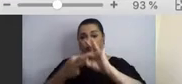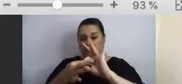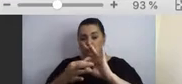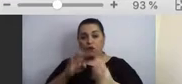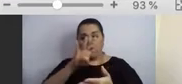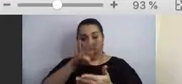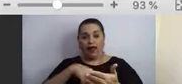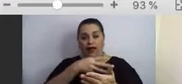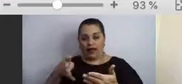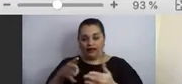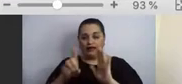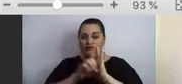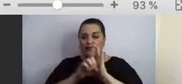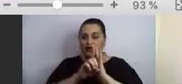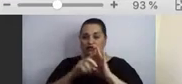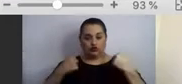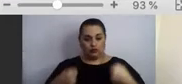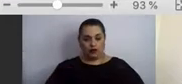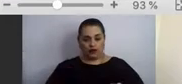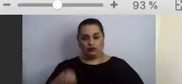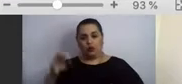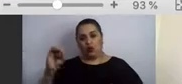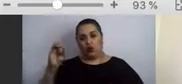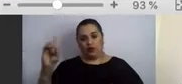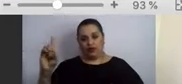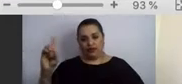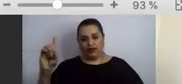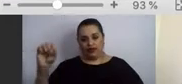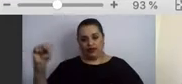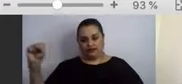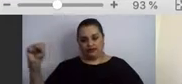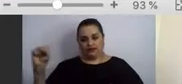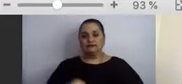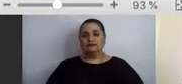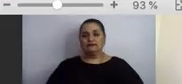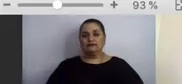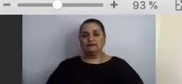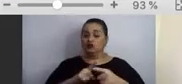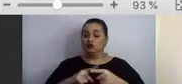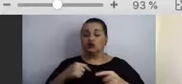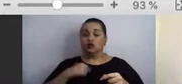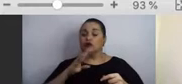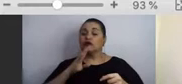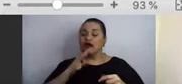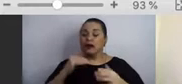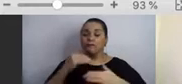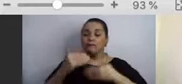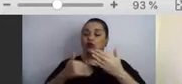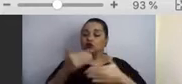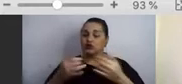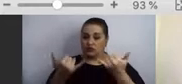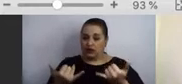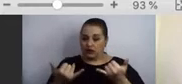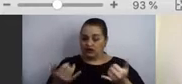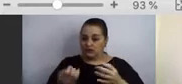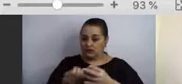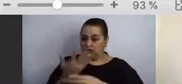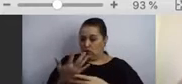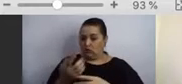de derechos humanos con los ODS. Entonces, yo voy a hablar de procesos activos en derechos humanos que